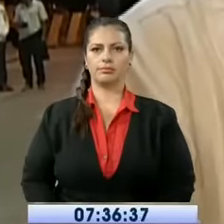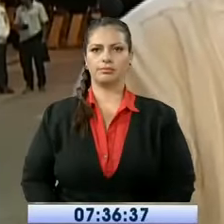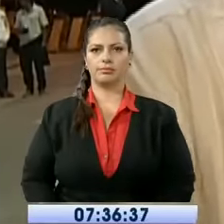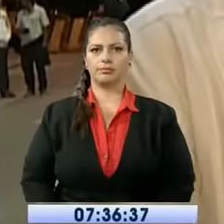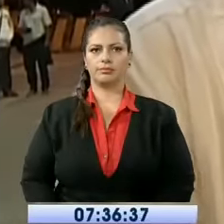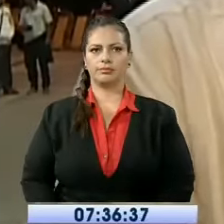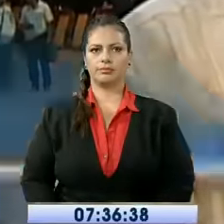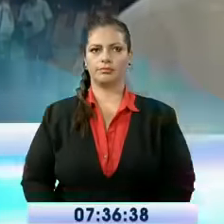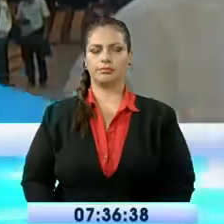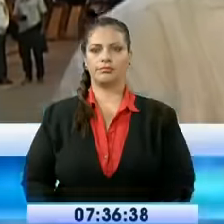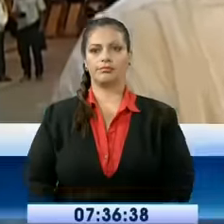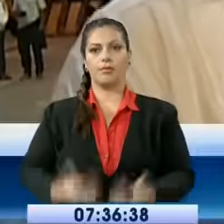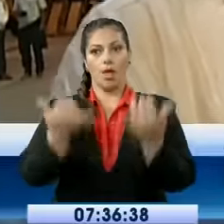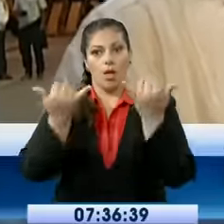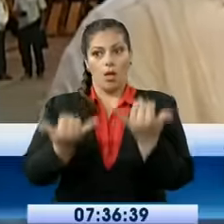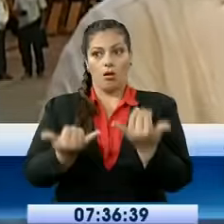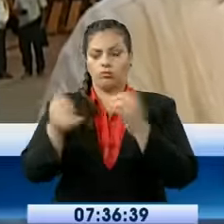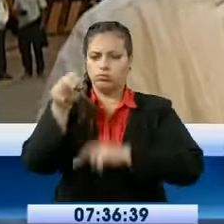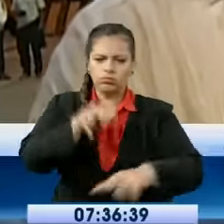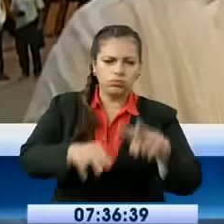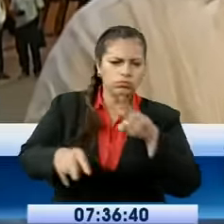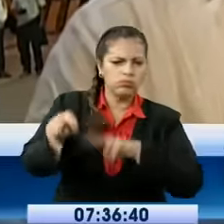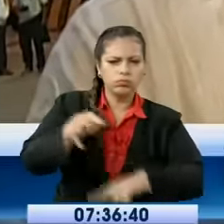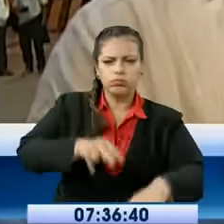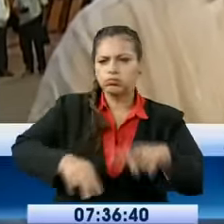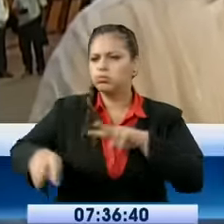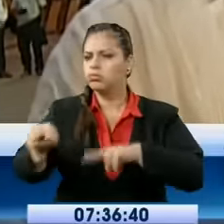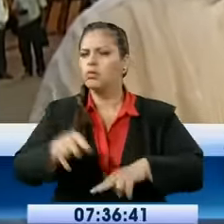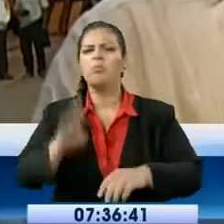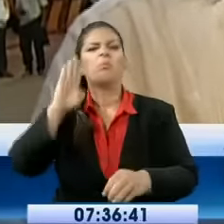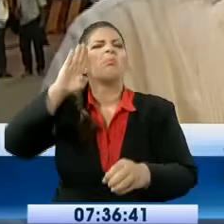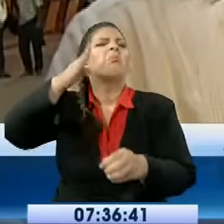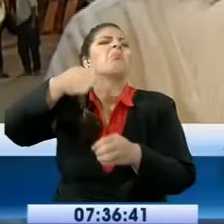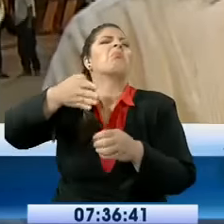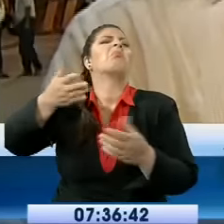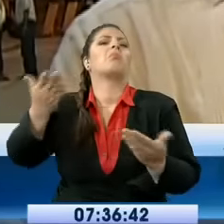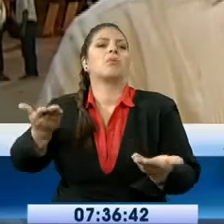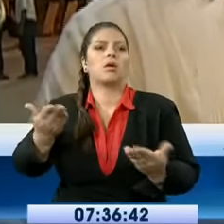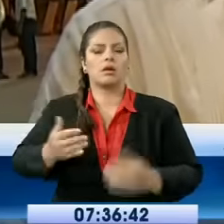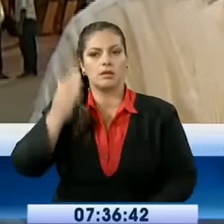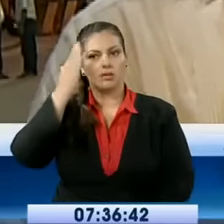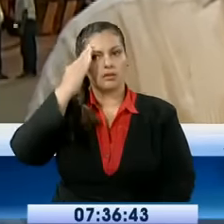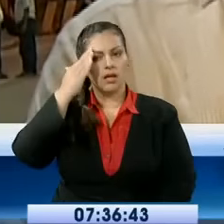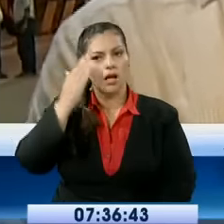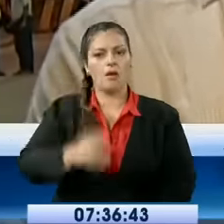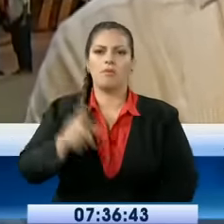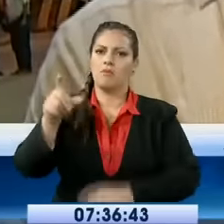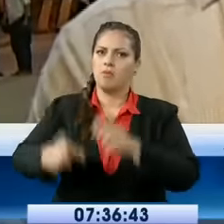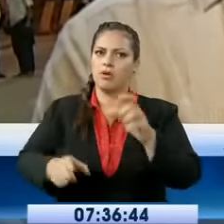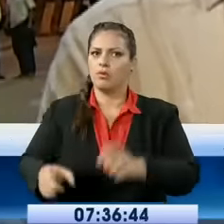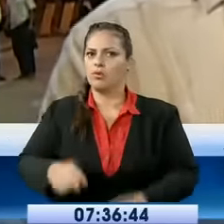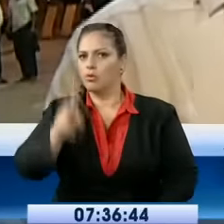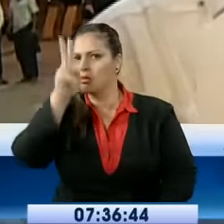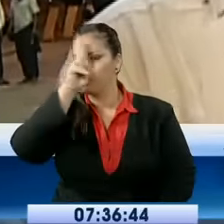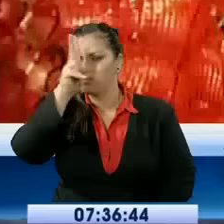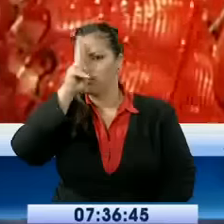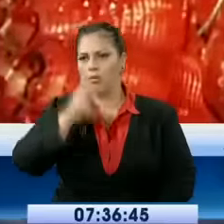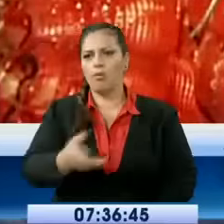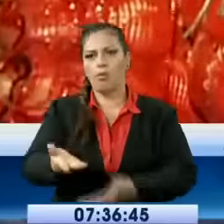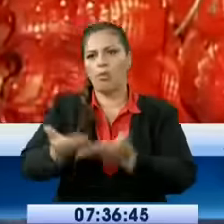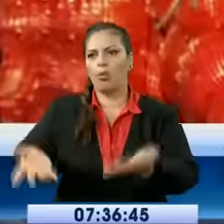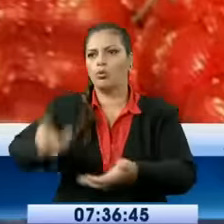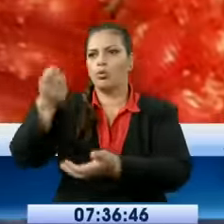El objetivo de este operativo es erradicar toda problemática de presunción de contrabando de